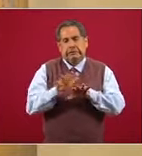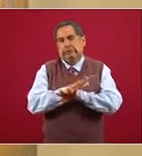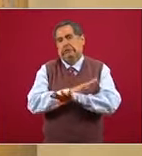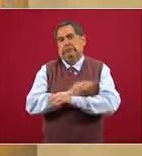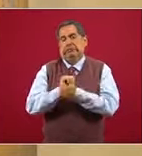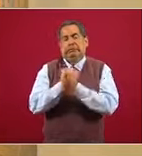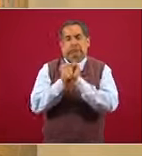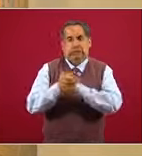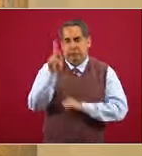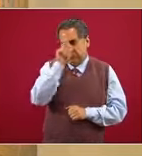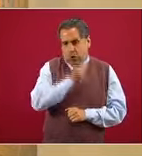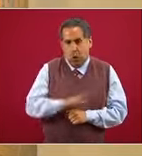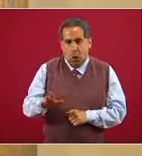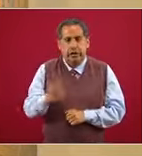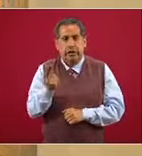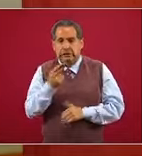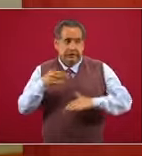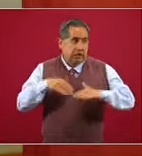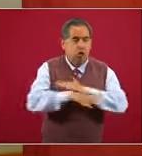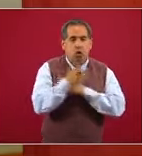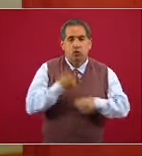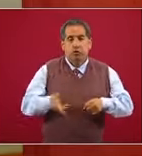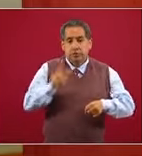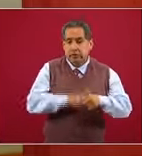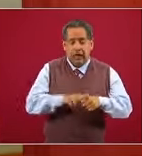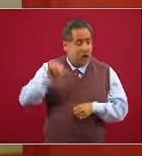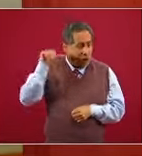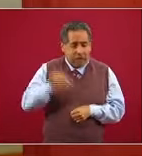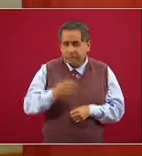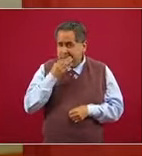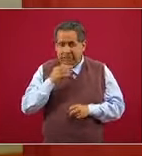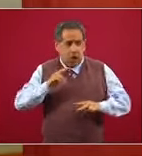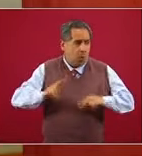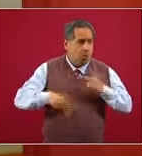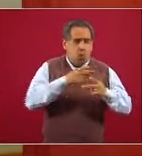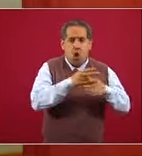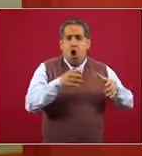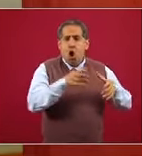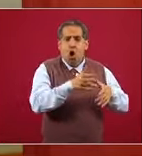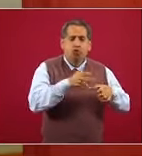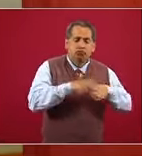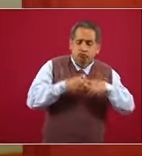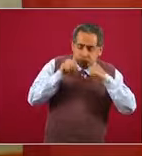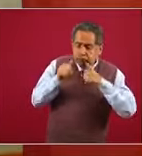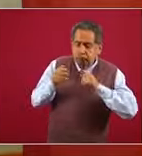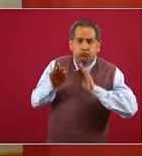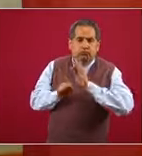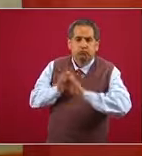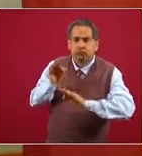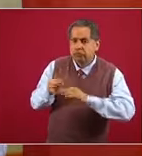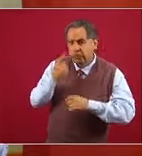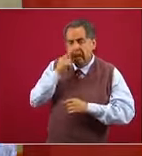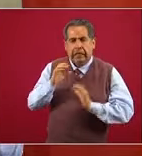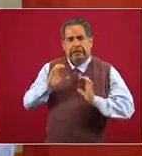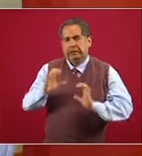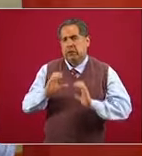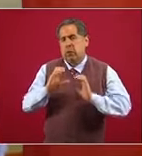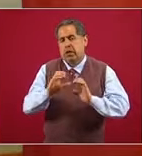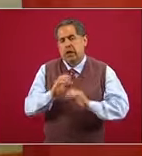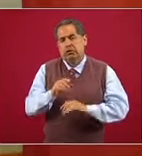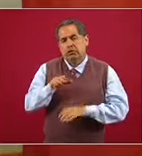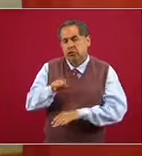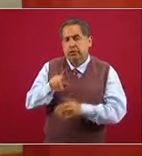para necesitar una hospitalización. Hay que acudir inmediatamente a una unidad de salud para recibir el tratamiento específico,